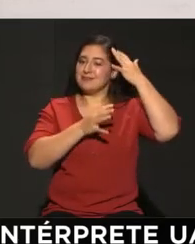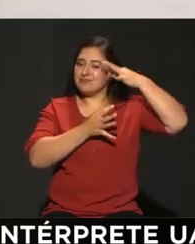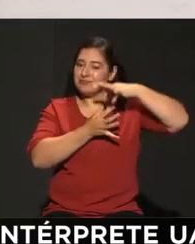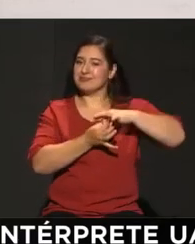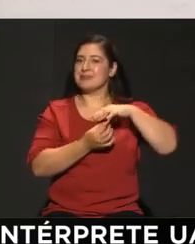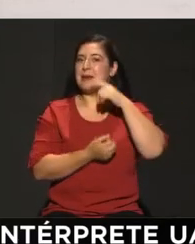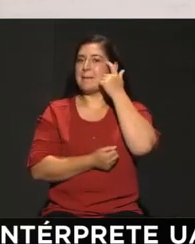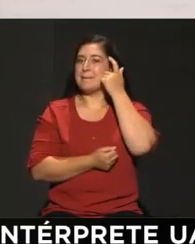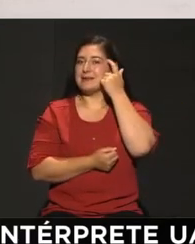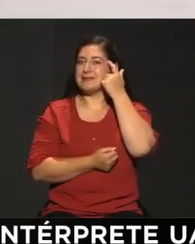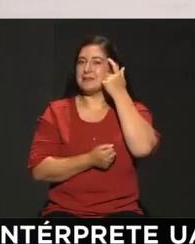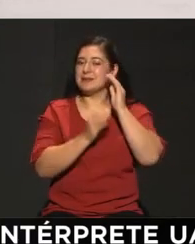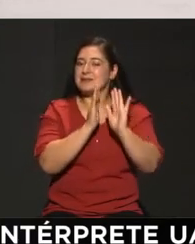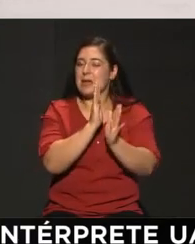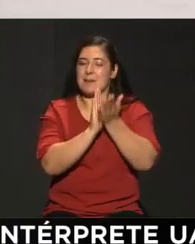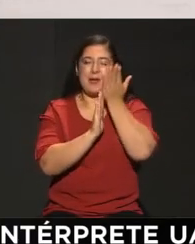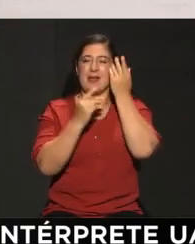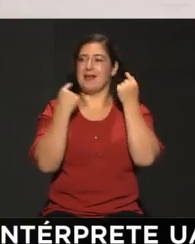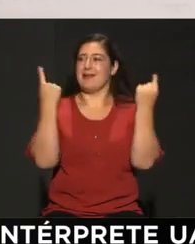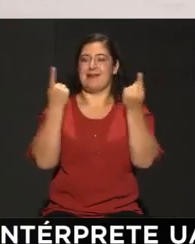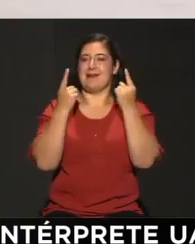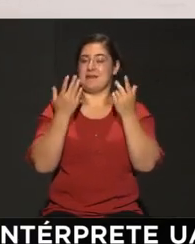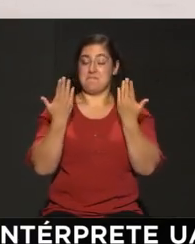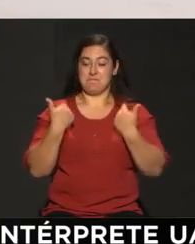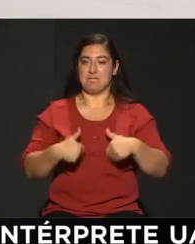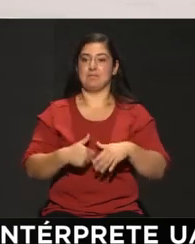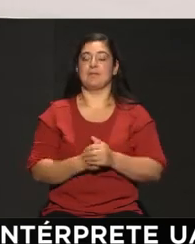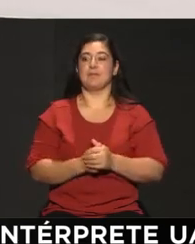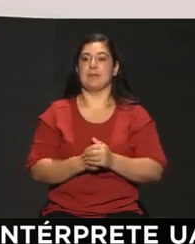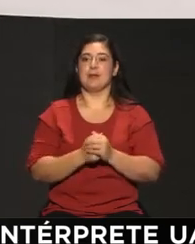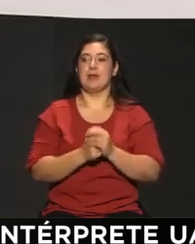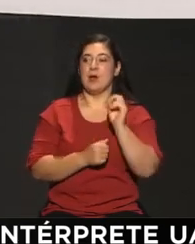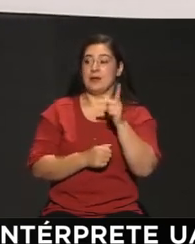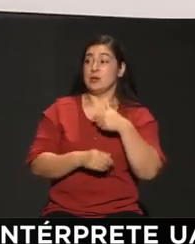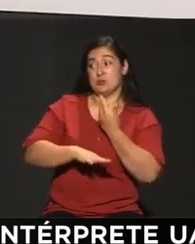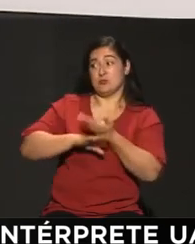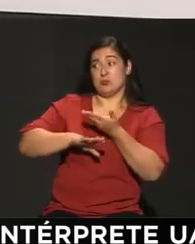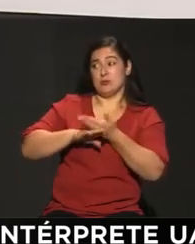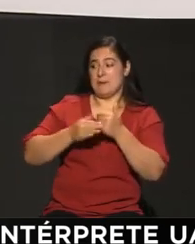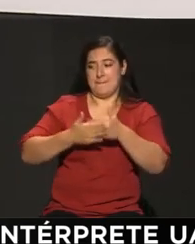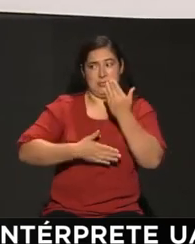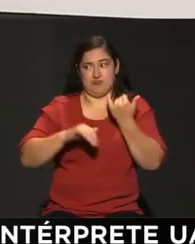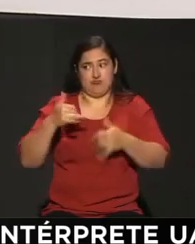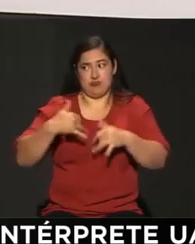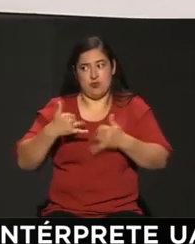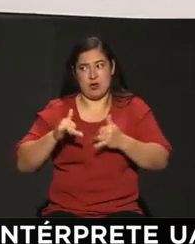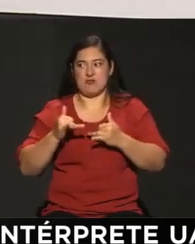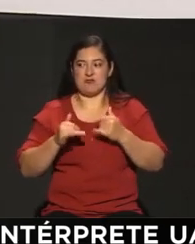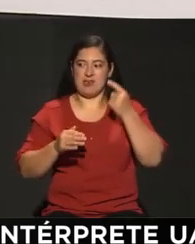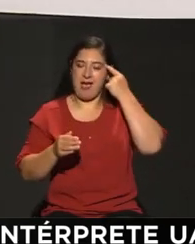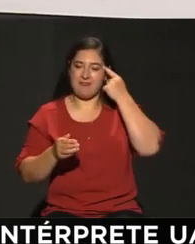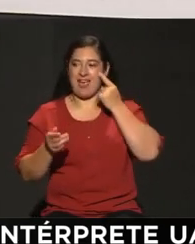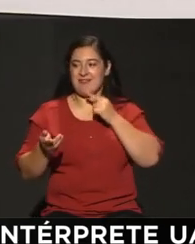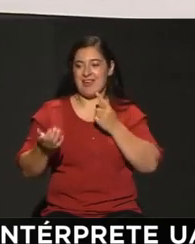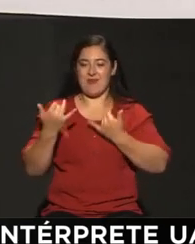pensamientos también que nos ayuden a mejorar en todas nuestras condiciones. ¿Sí? Te propongo entonces que empecemos a hacer los juegos. Perfecto. Y entre cambios de ellos